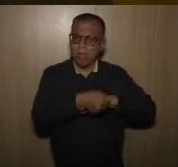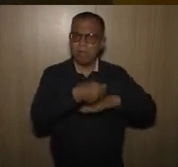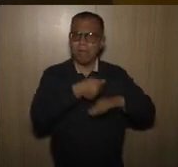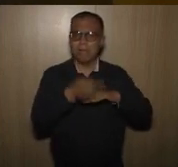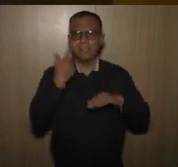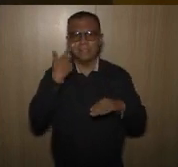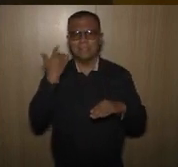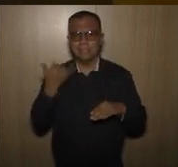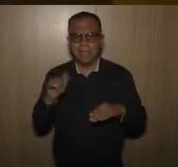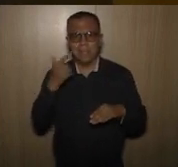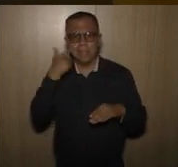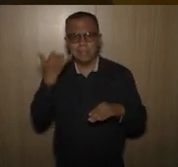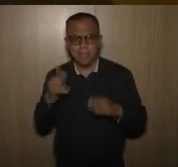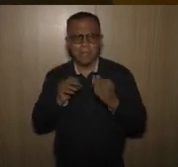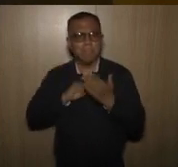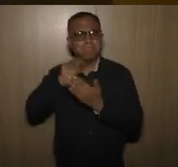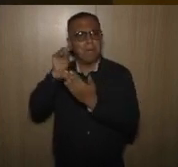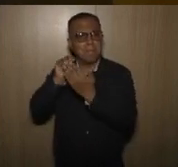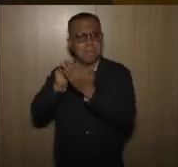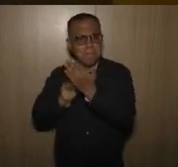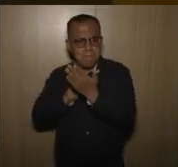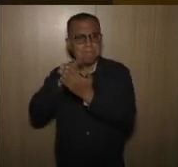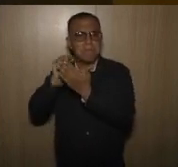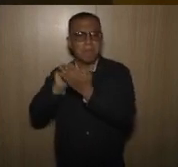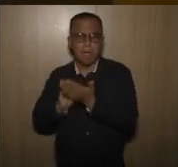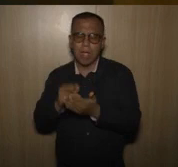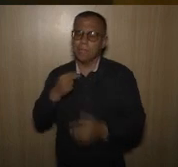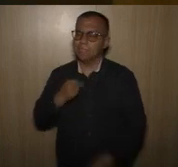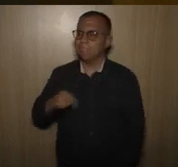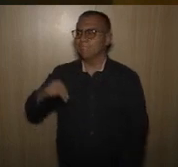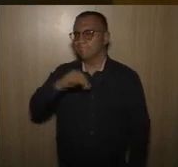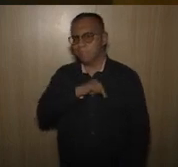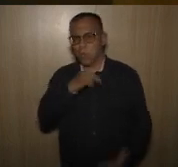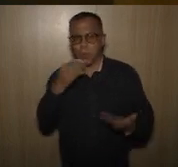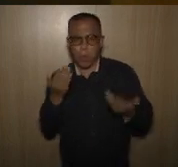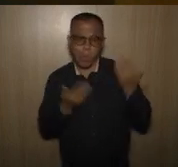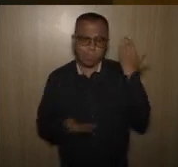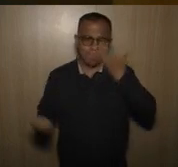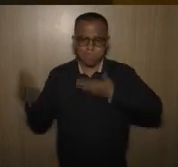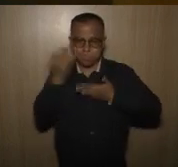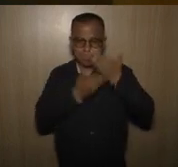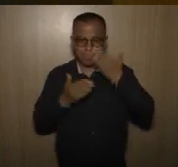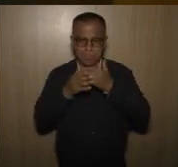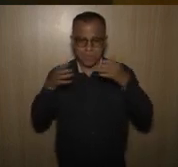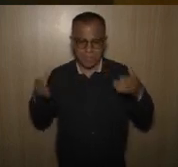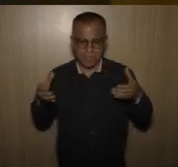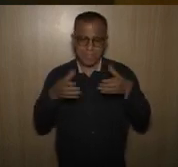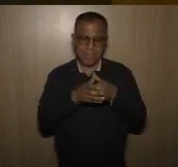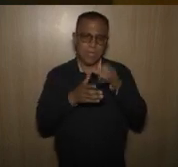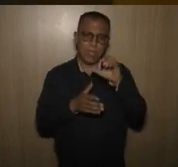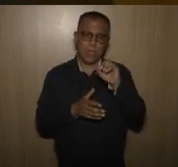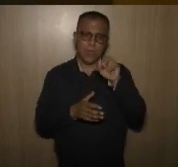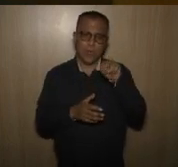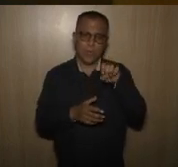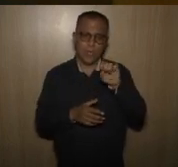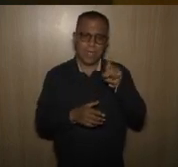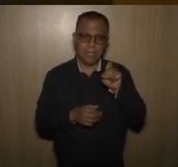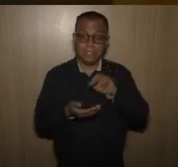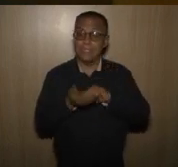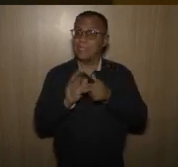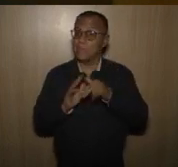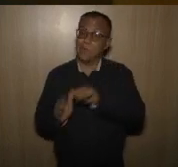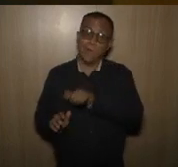ya habían incorporado en la plataforma. Nosotros, desde las evaluaciones que hacíamos en las salas de la CONACES, también solicitábamos